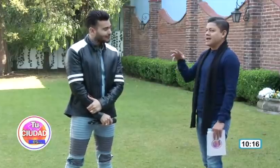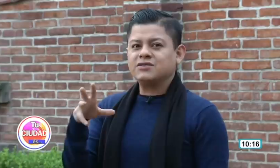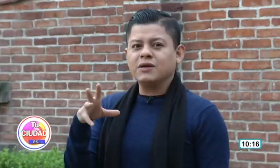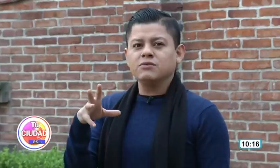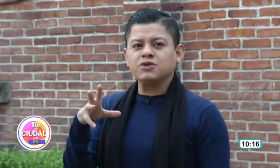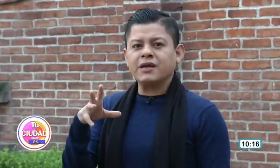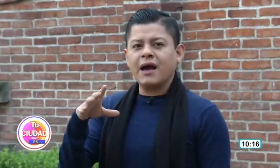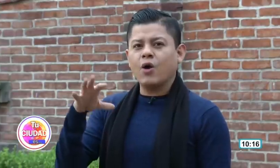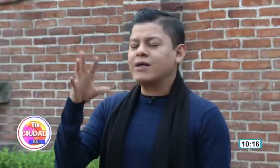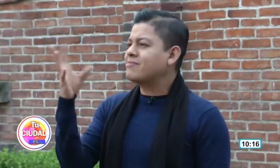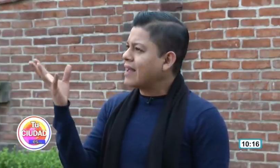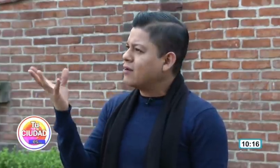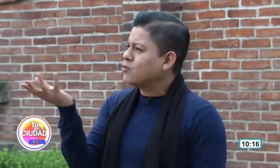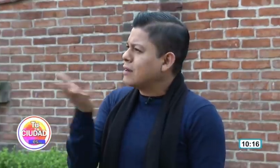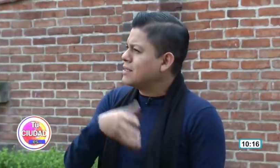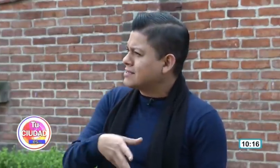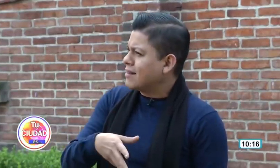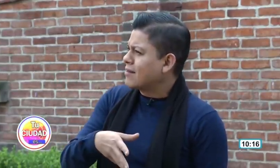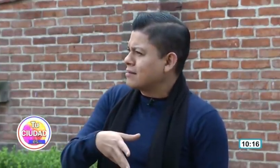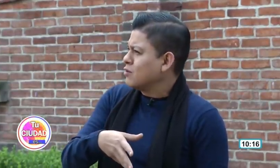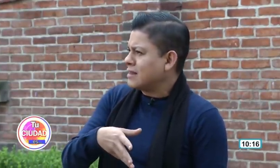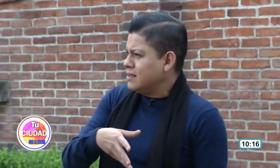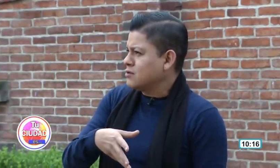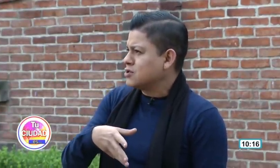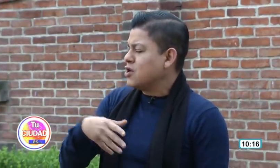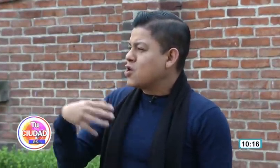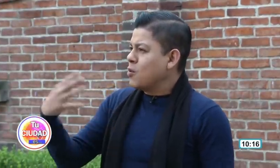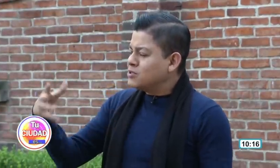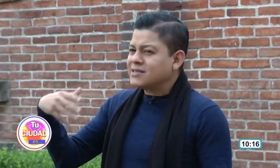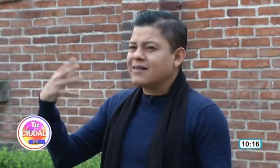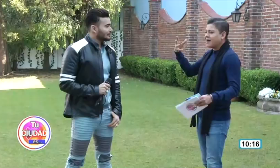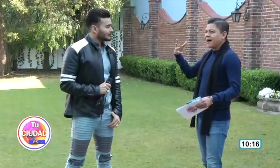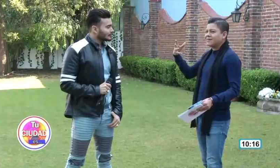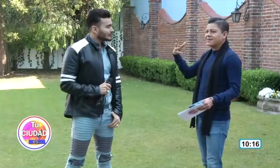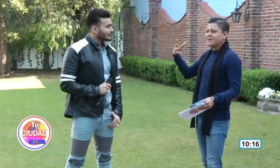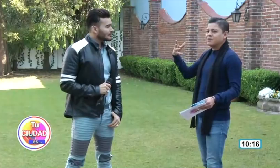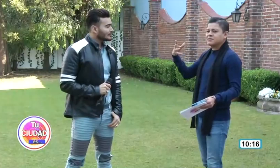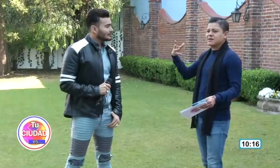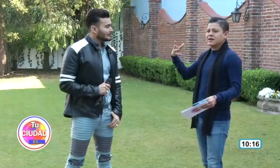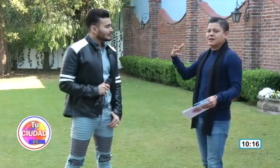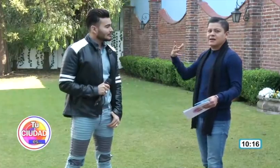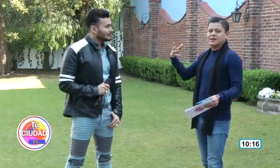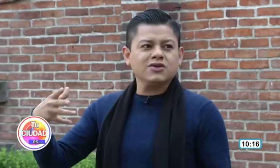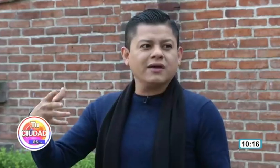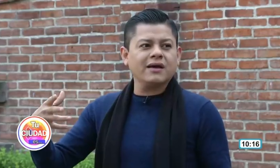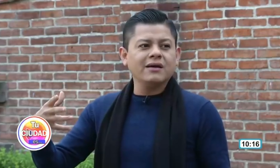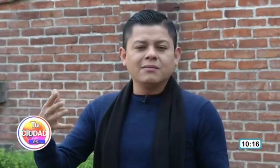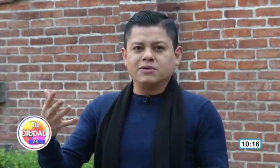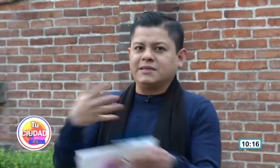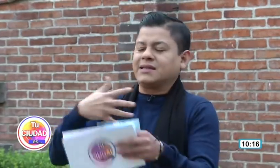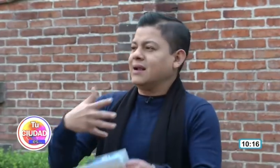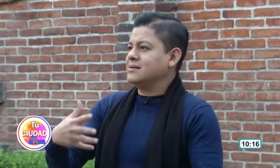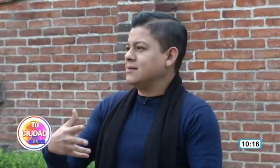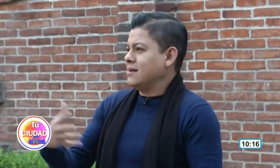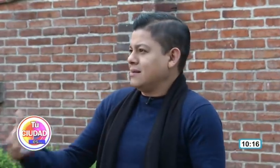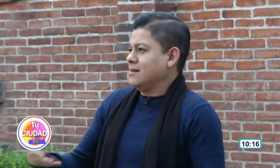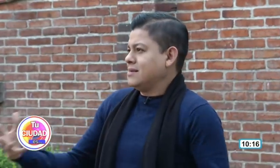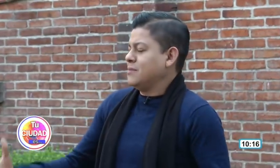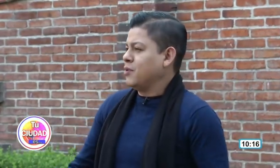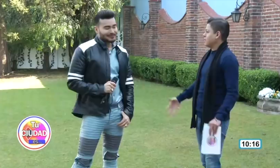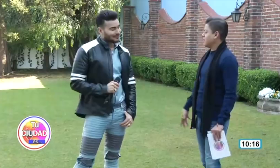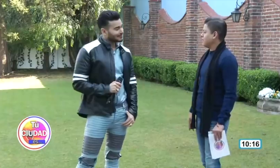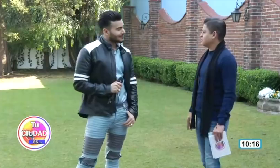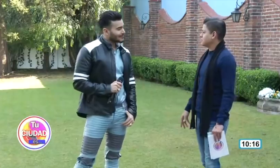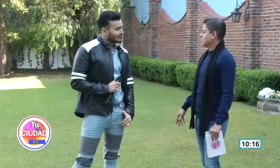reproducciones. Es una música oriental con una mezcla de ritmos latinos. ¿Cómo se te da a ti pues, el hecho de pues, mezclar